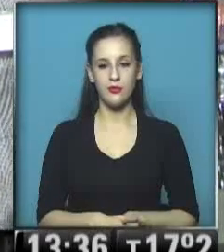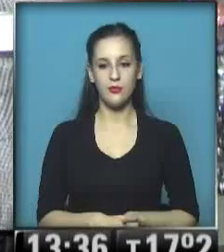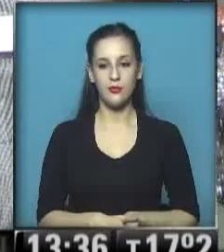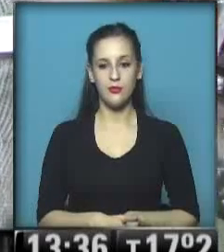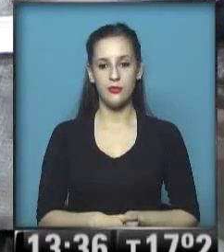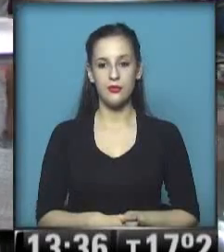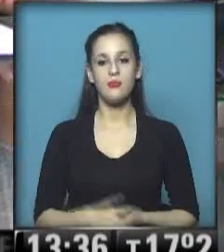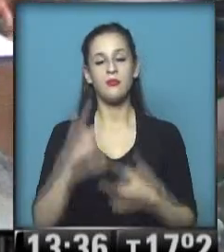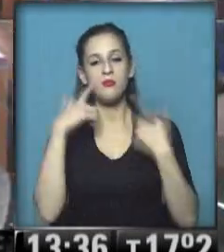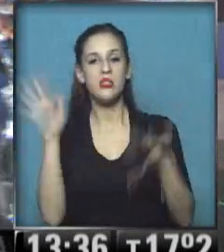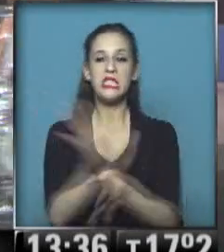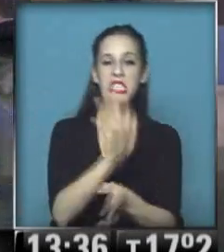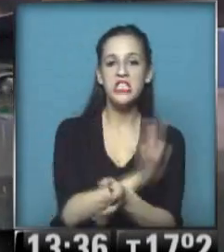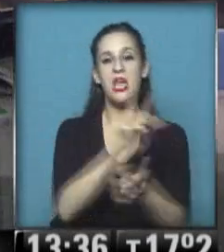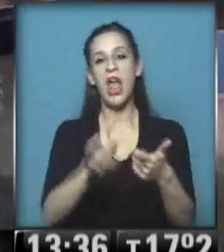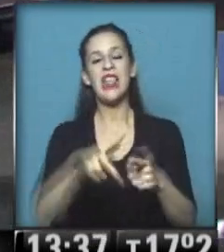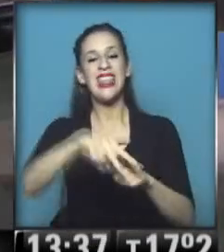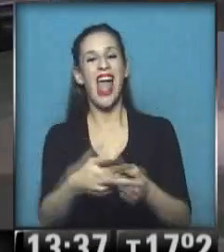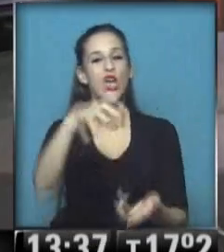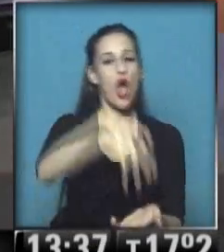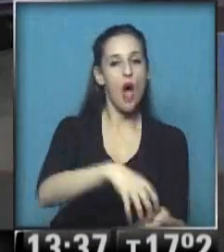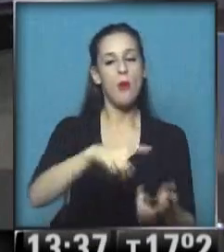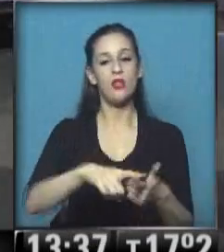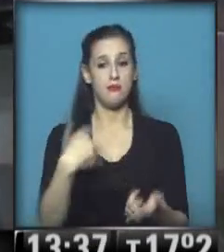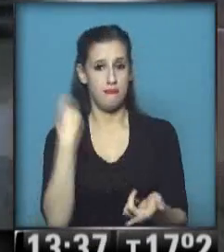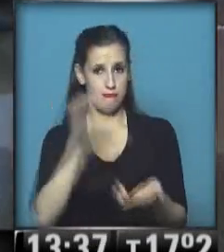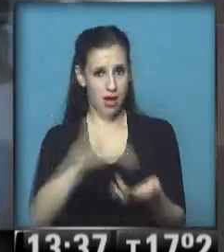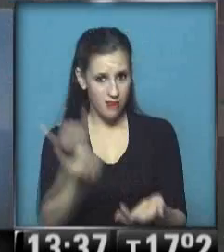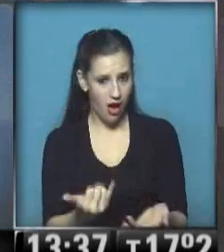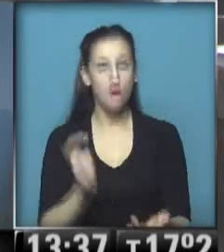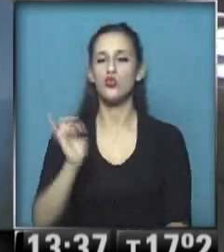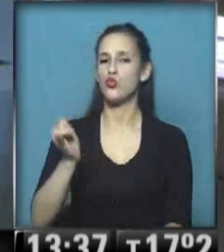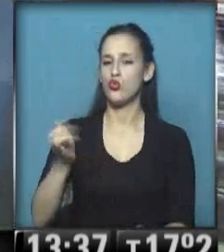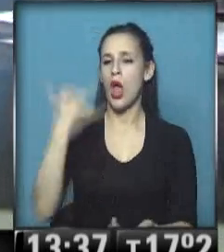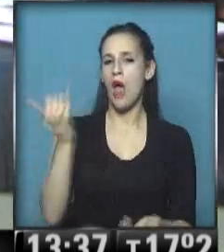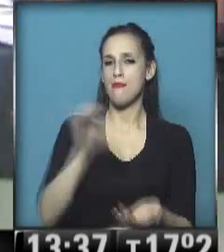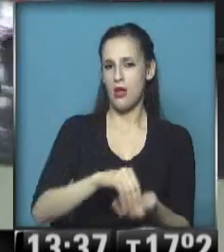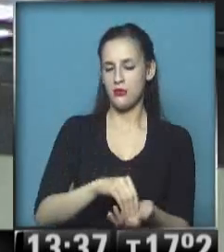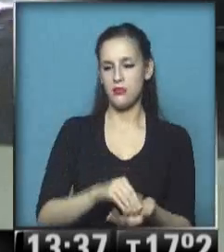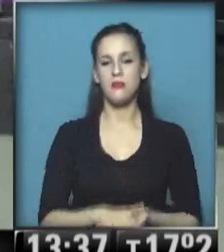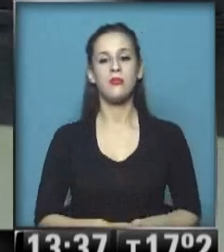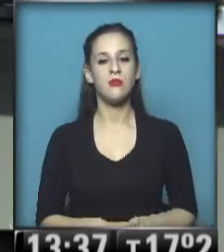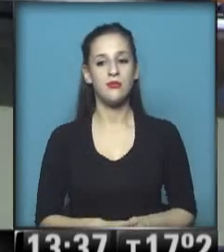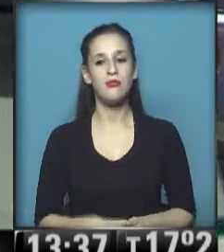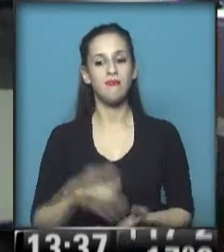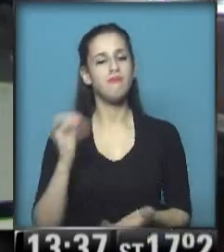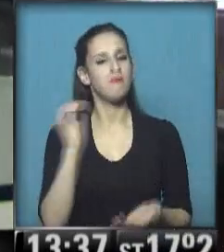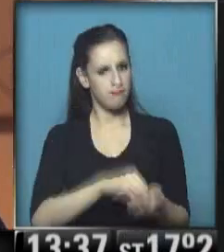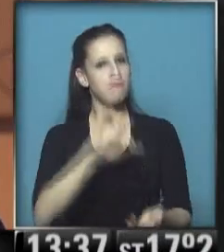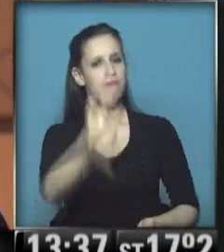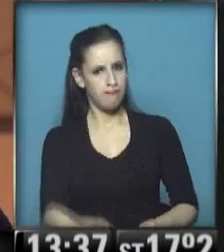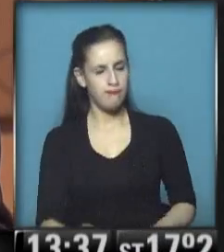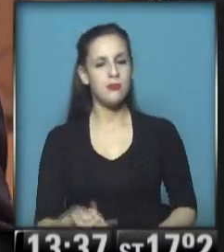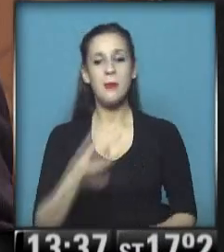Ya fuimos al cine, ya fuimos a Tecnópolis, hay más propuestas. Entonces, hay más propuestas para este boletín, Alejo. Tenemos más propuestas. Sí, ¿quieren